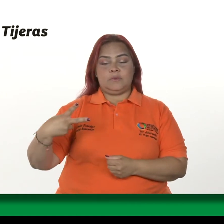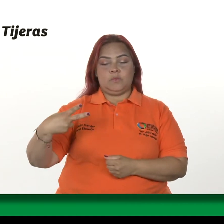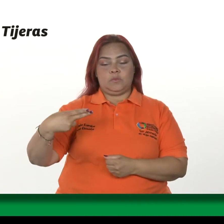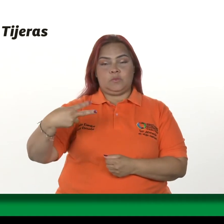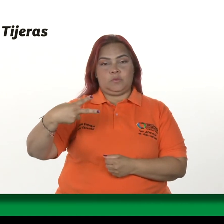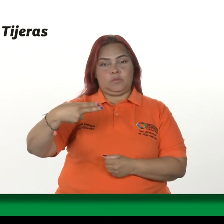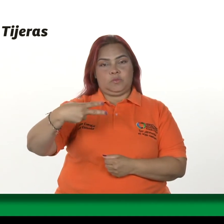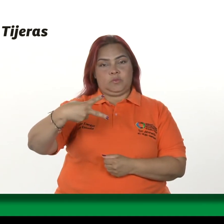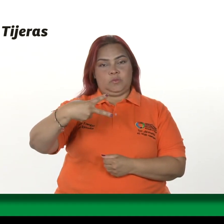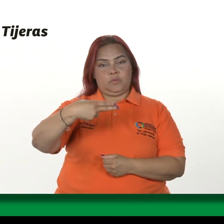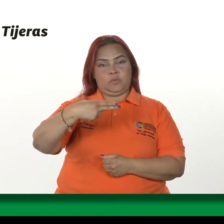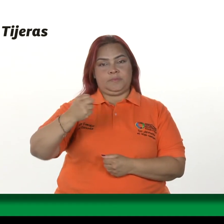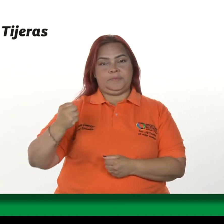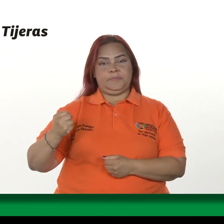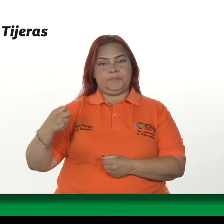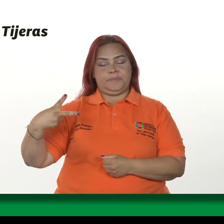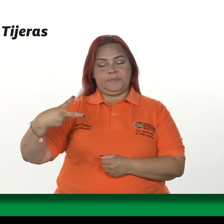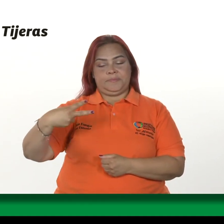Tijeras.